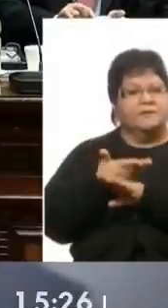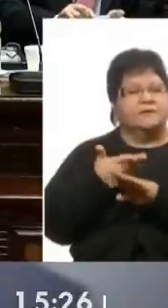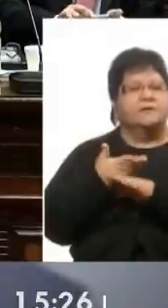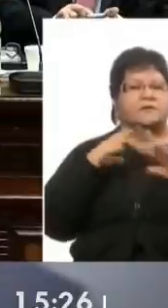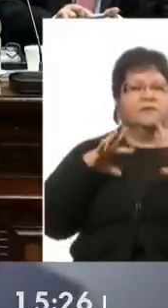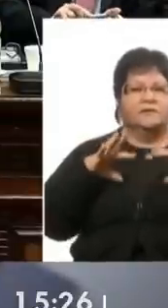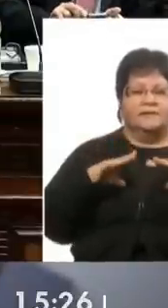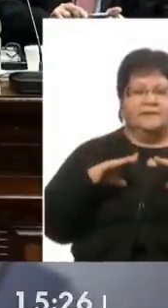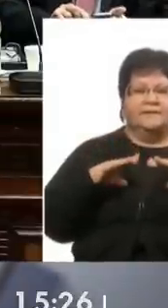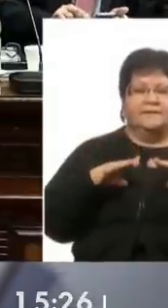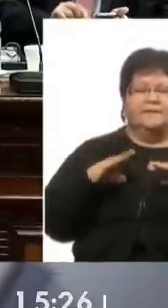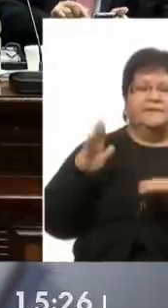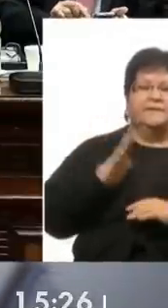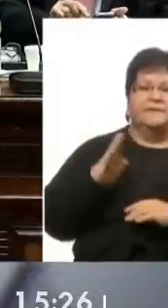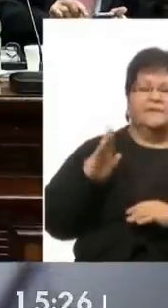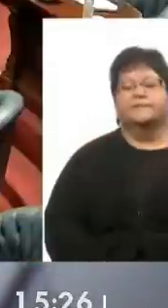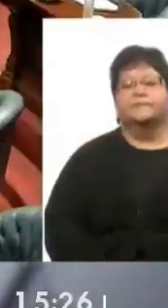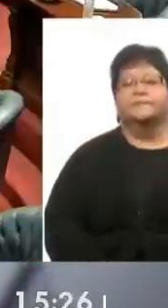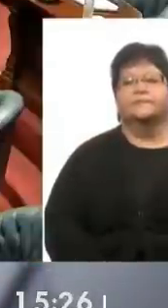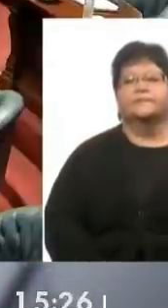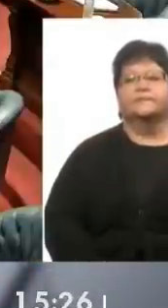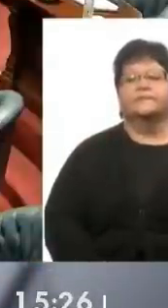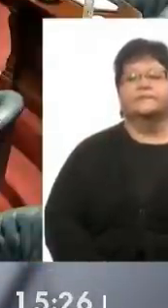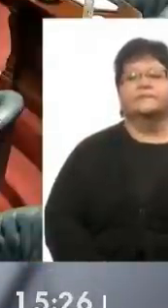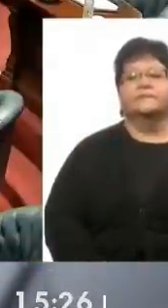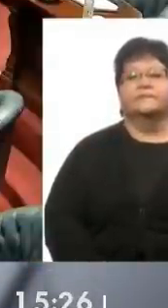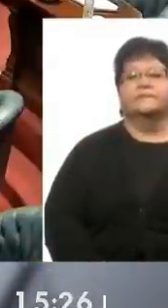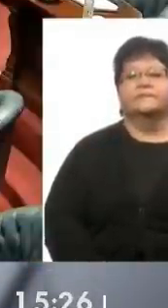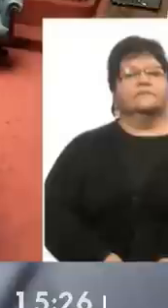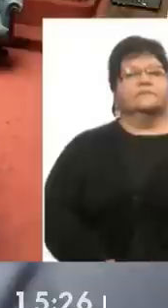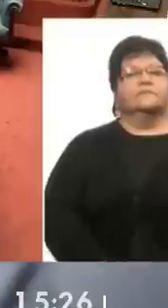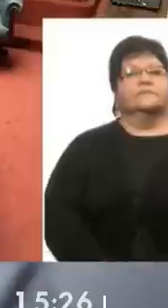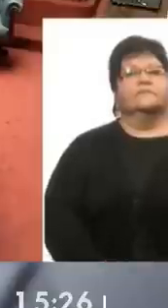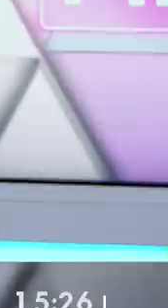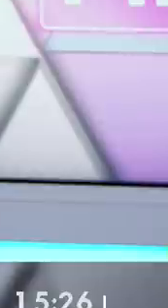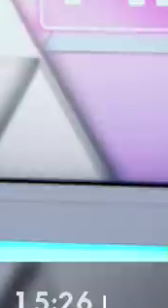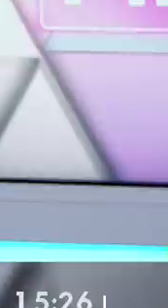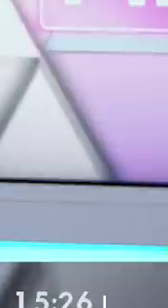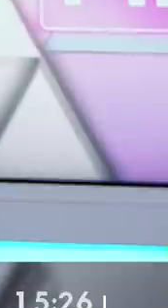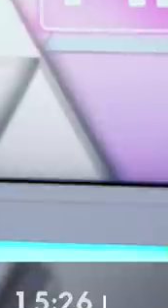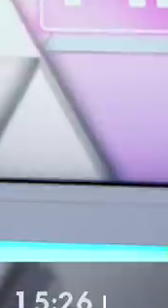temas que se incluyen en una ley como urgentes o no urgentes. Pero permítame, senador, entonces...